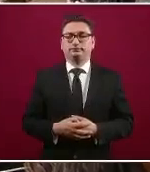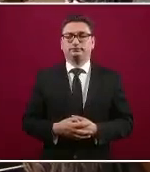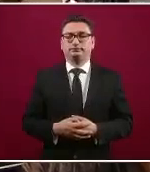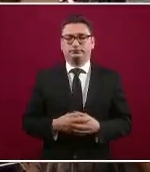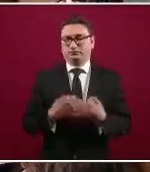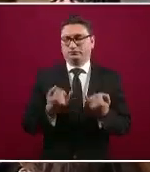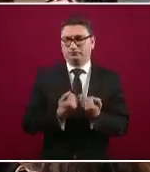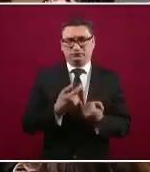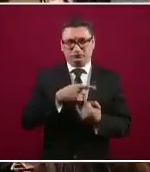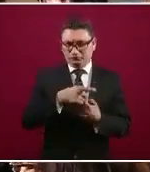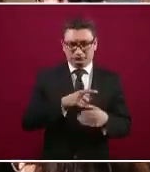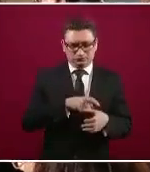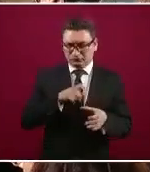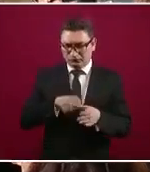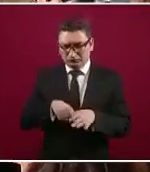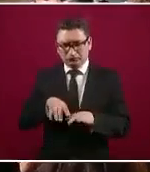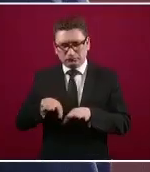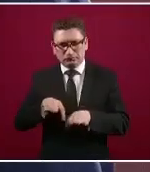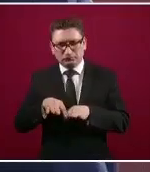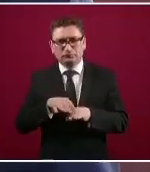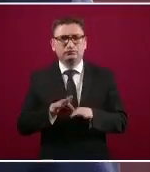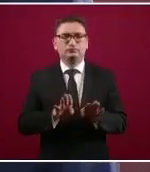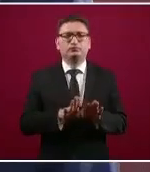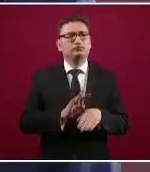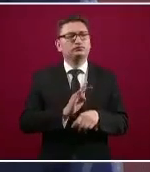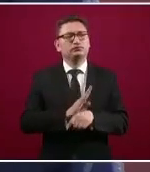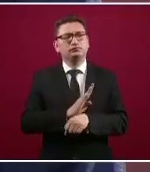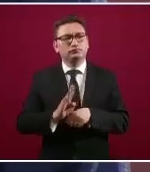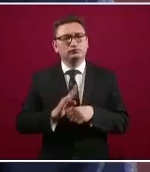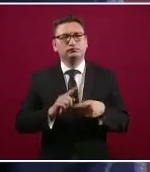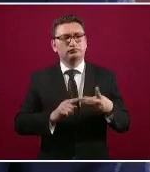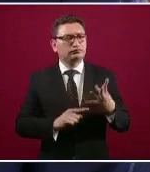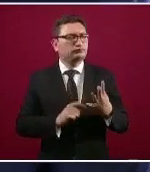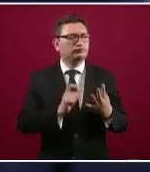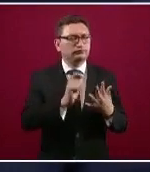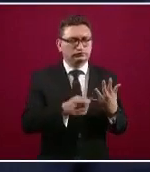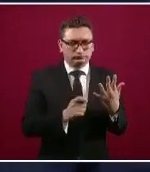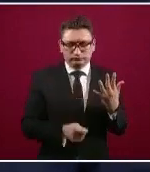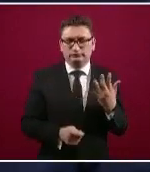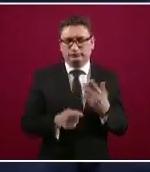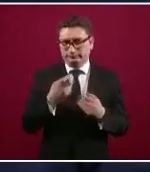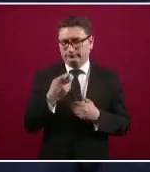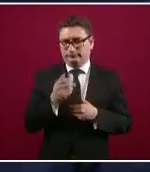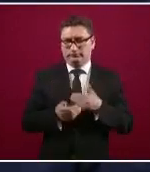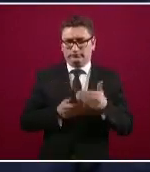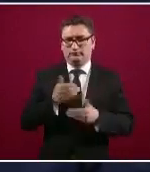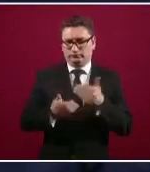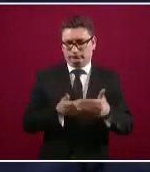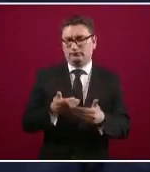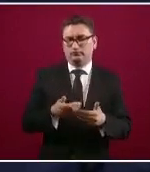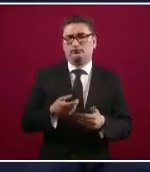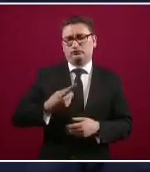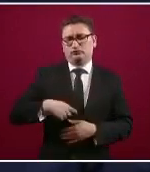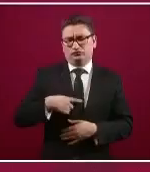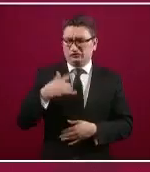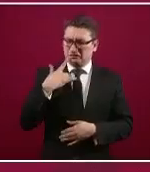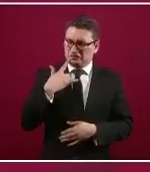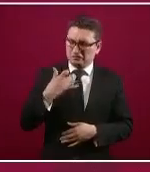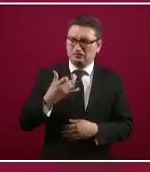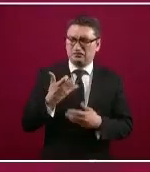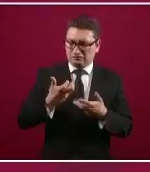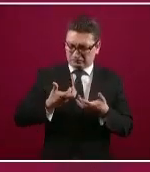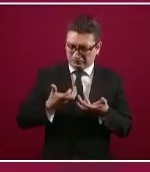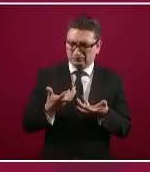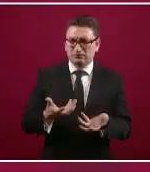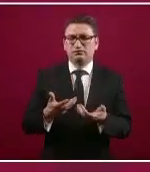Es un proceso que se está llevando a cabo. Decidimos hacer un esfuerzo y